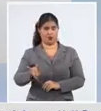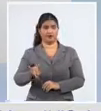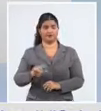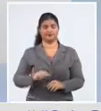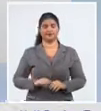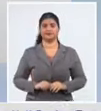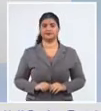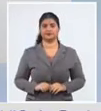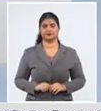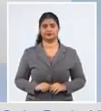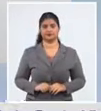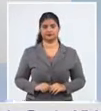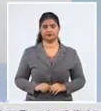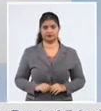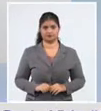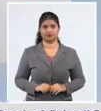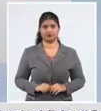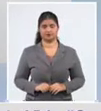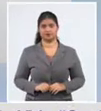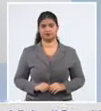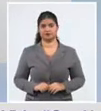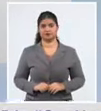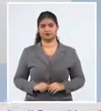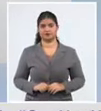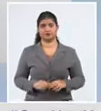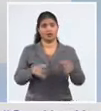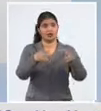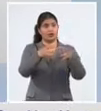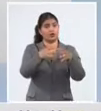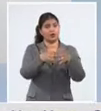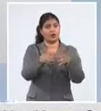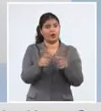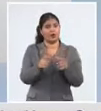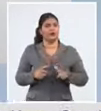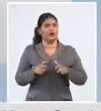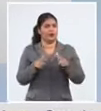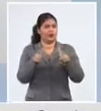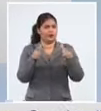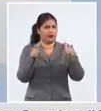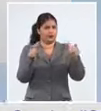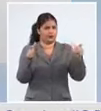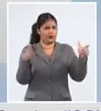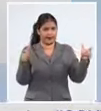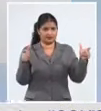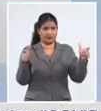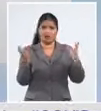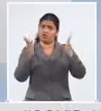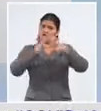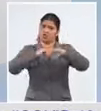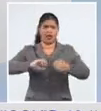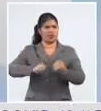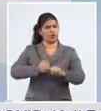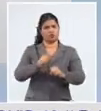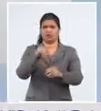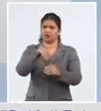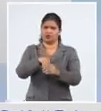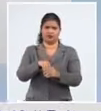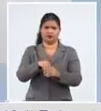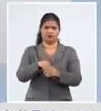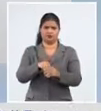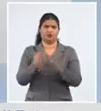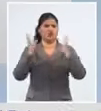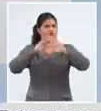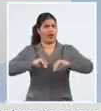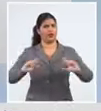estaba entendiendo al revés, ¿no? Porque no se logra una modificación. Y lo que es todavía más significativo,